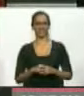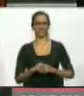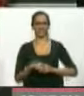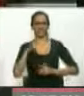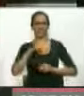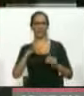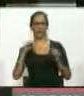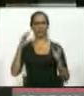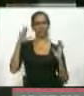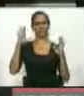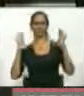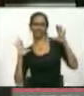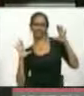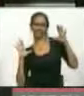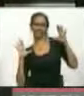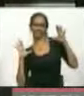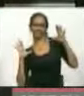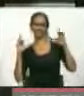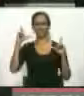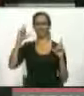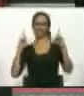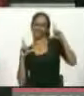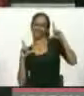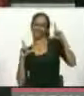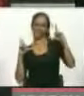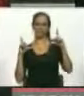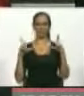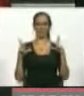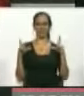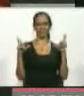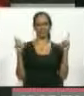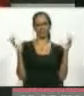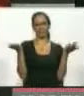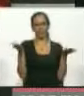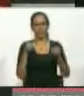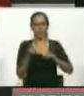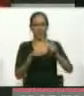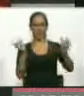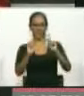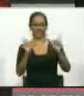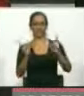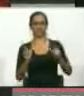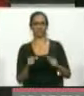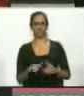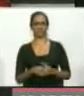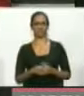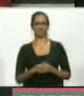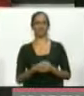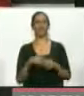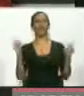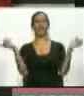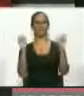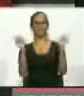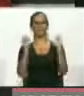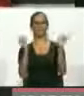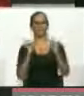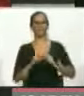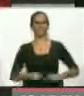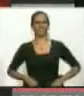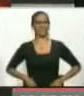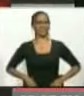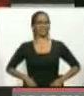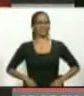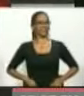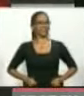medio televisor el juego de aire cruzado es el televisor el televisor es el televisor sí mira lo estoy